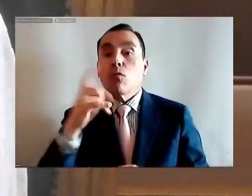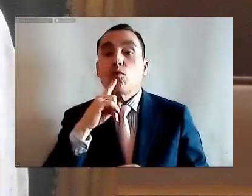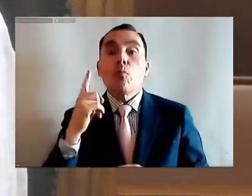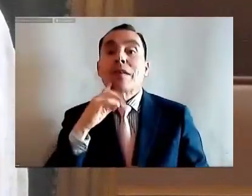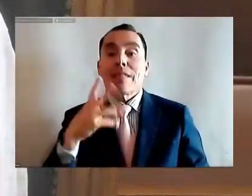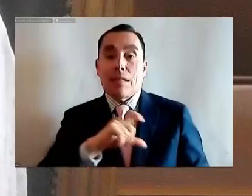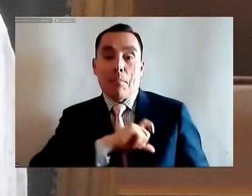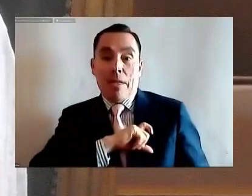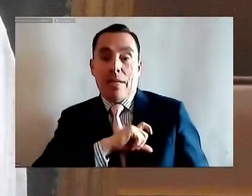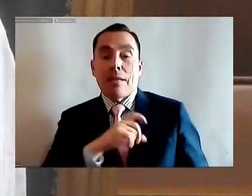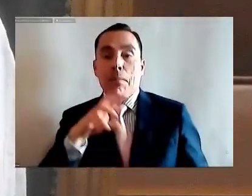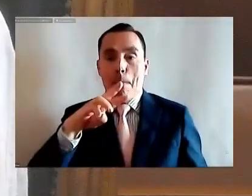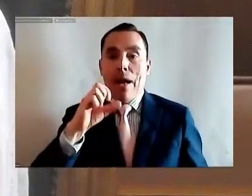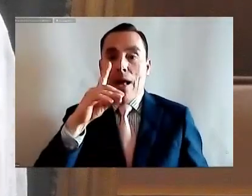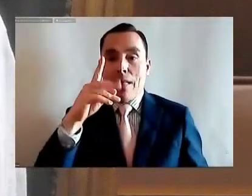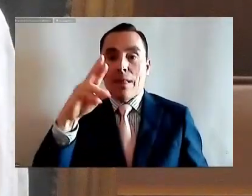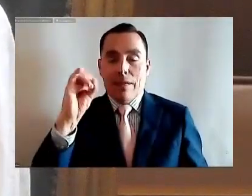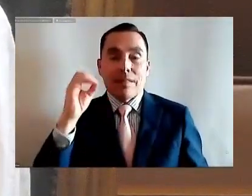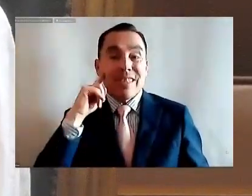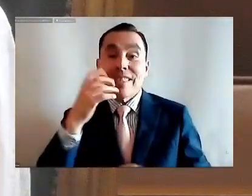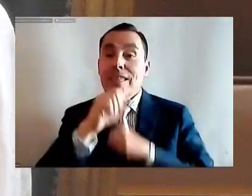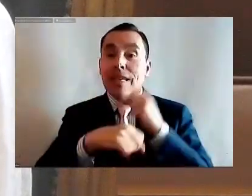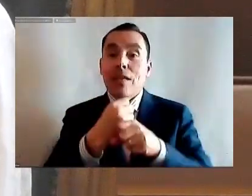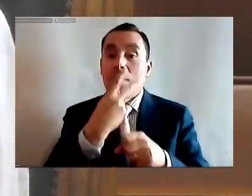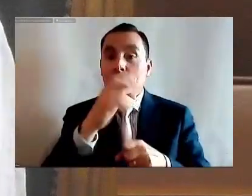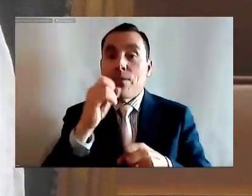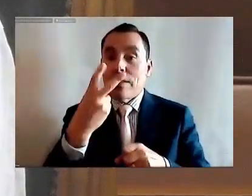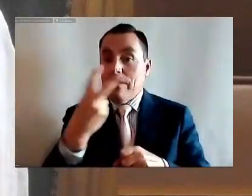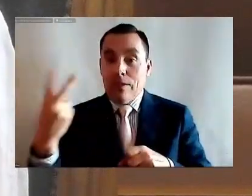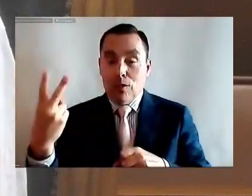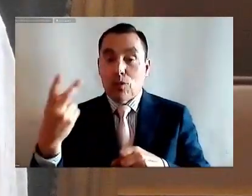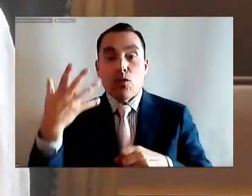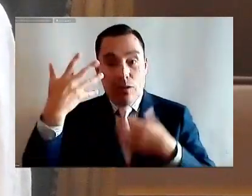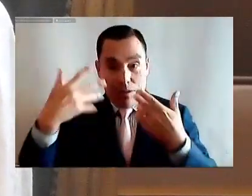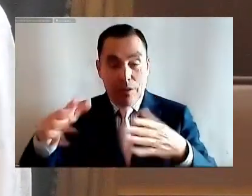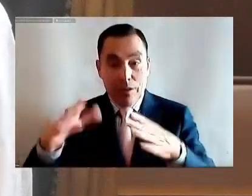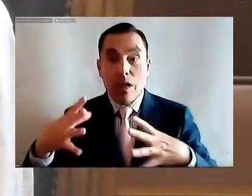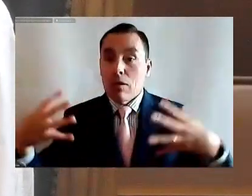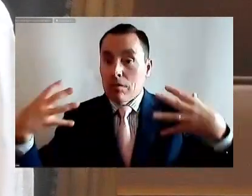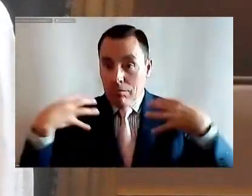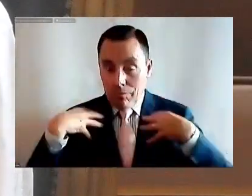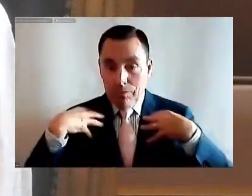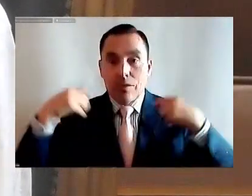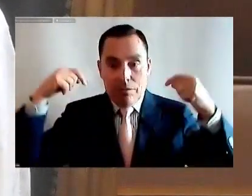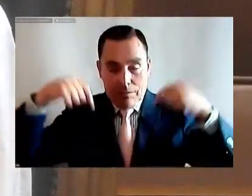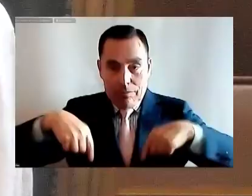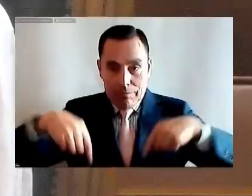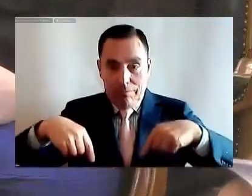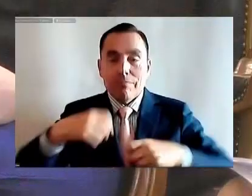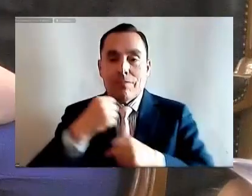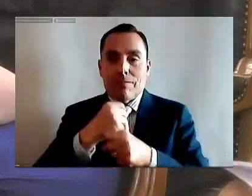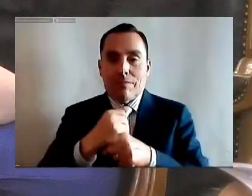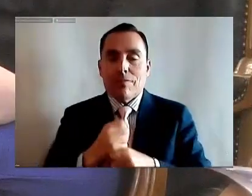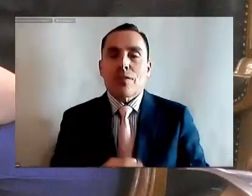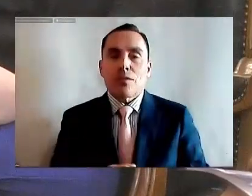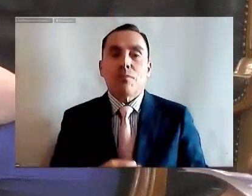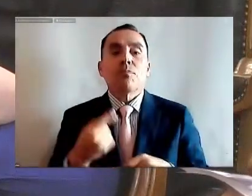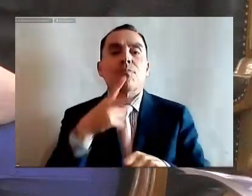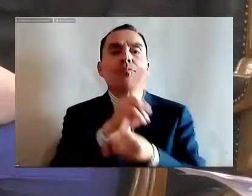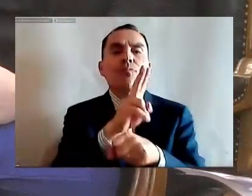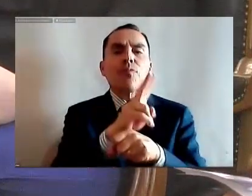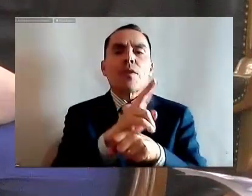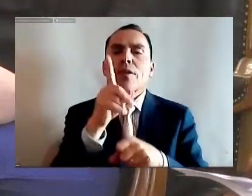año 2022 fue designada en el cargo que actualmente desempeña. Y con el profesor Sergio